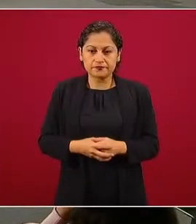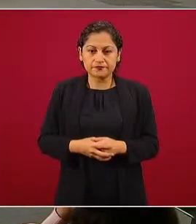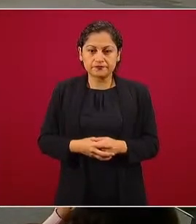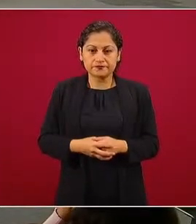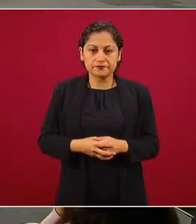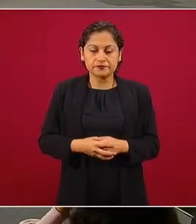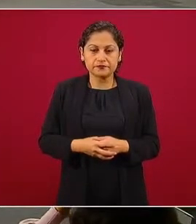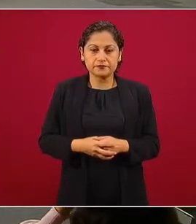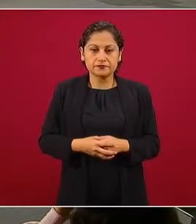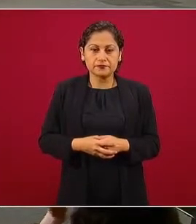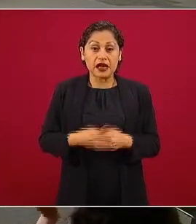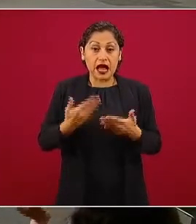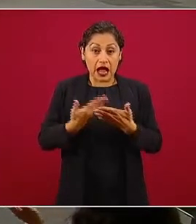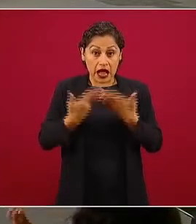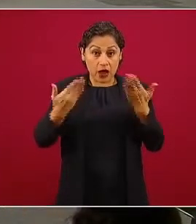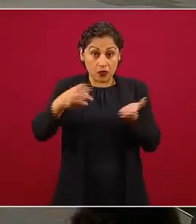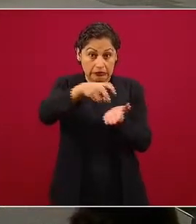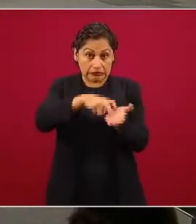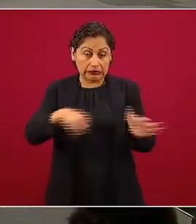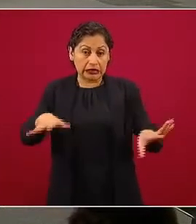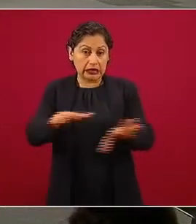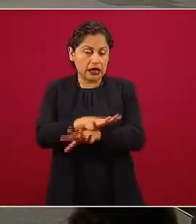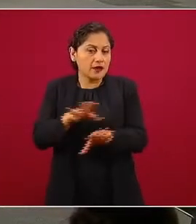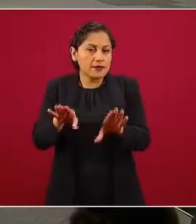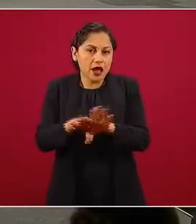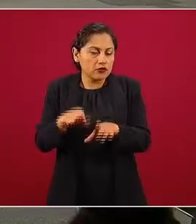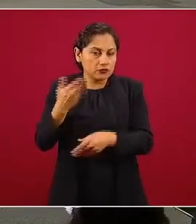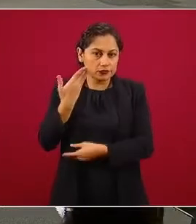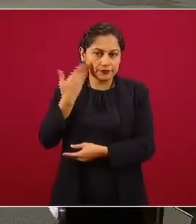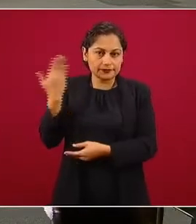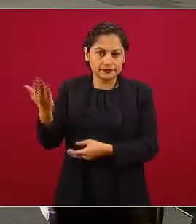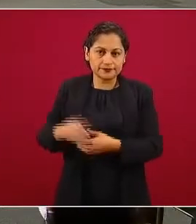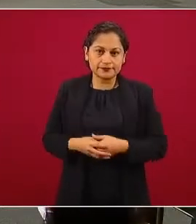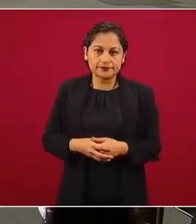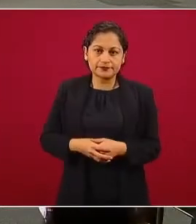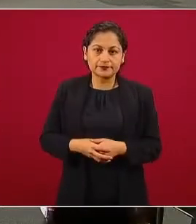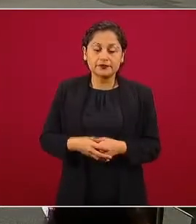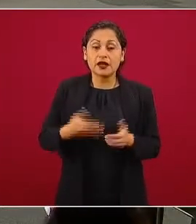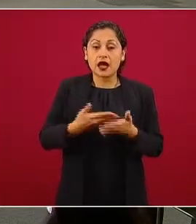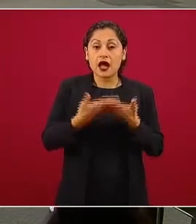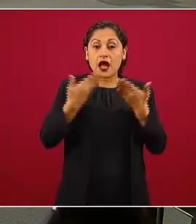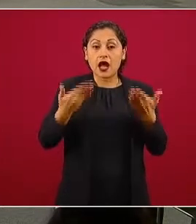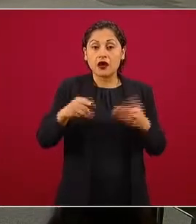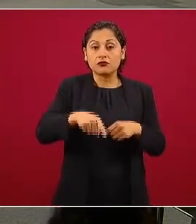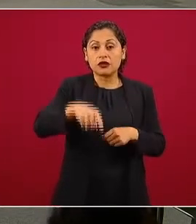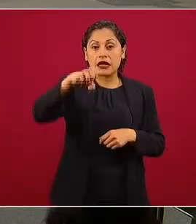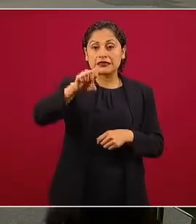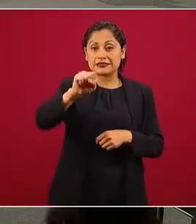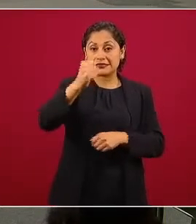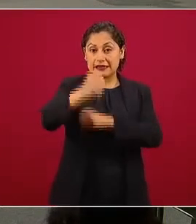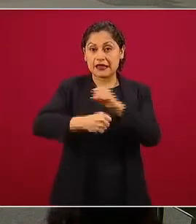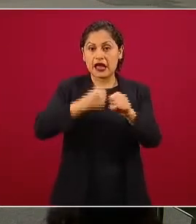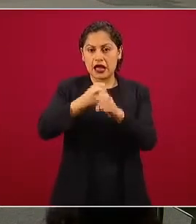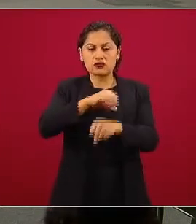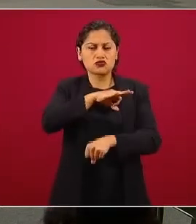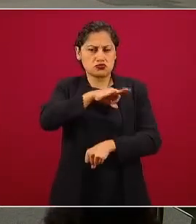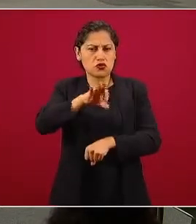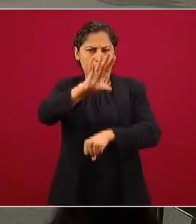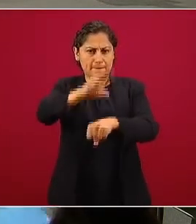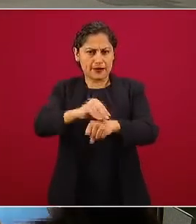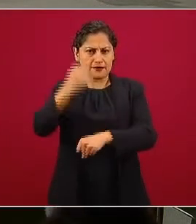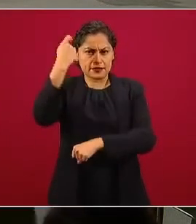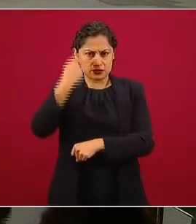¿Cómo van a quedar los resultados? Hoy la pensión se otorga a partir de los 60 años, se necesitan 25 años y el